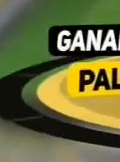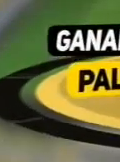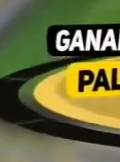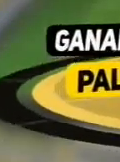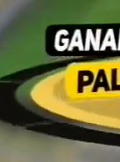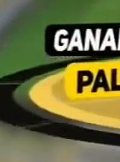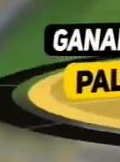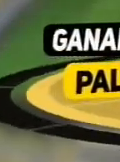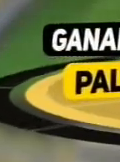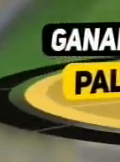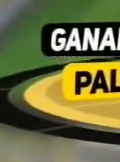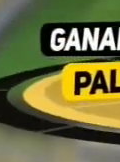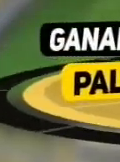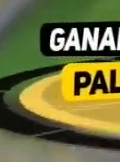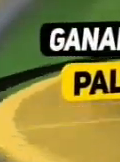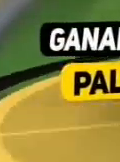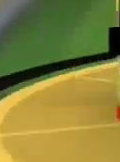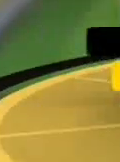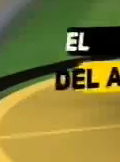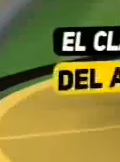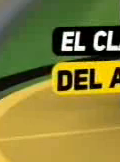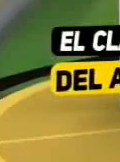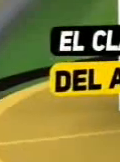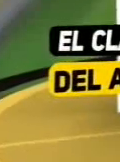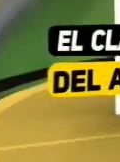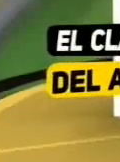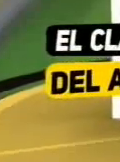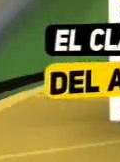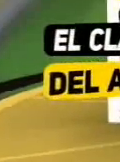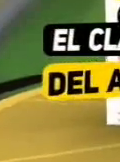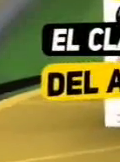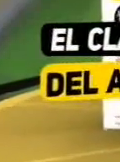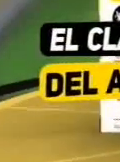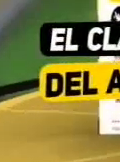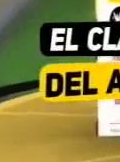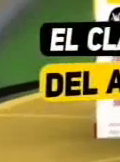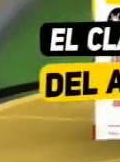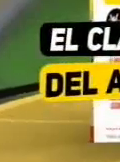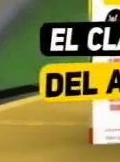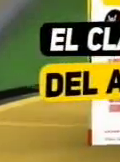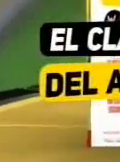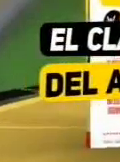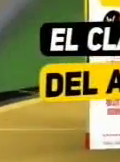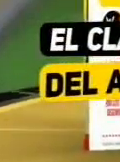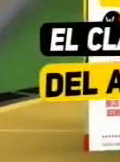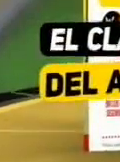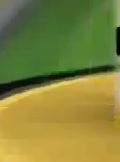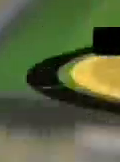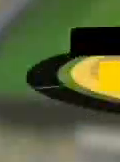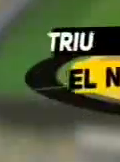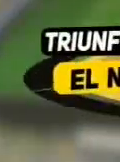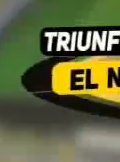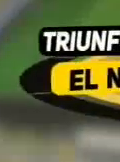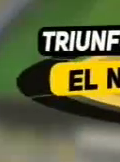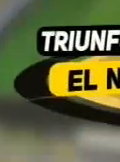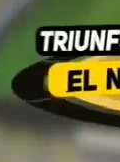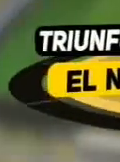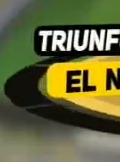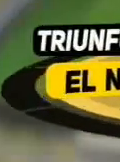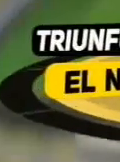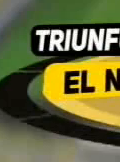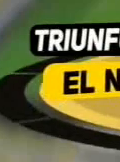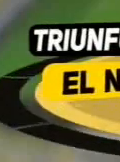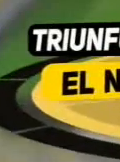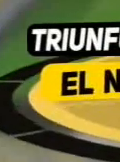en la Copa. Palmeiras de Brasil no pudo con nosotros. El clásico del astillero fue amarillo. Un hito más en la historia de BSC. El Nacional cayó